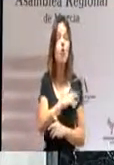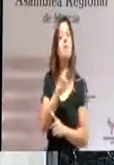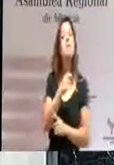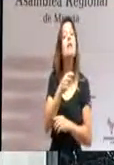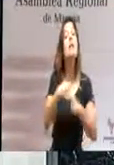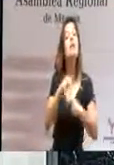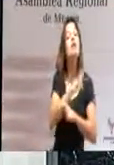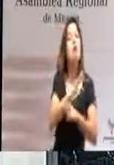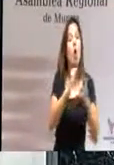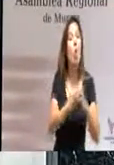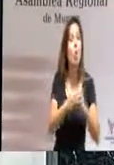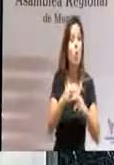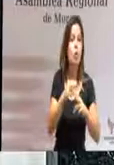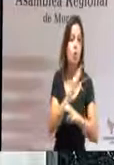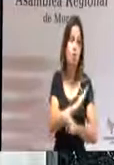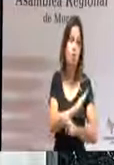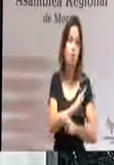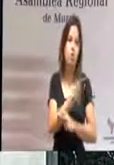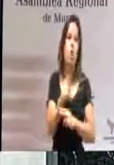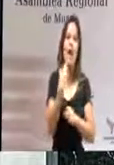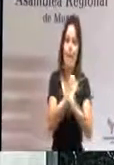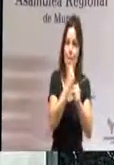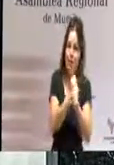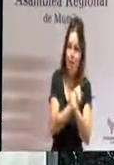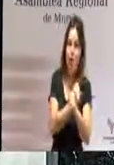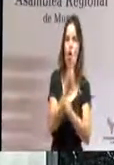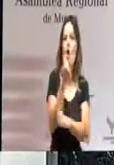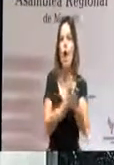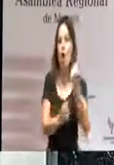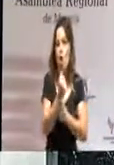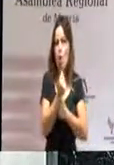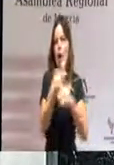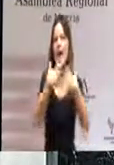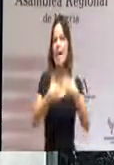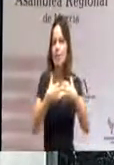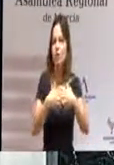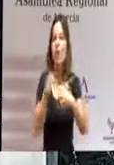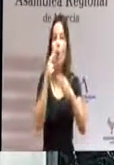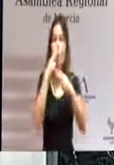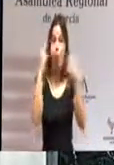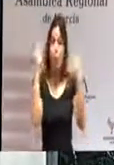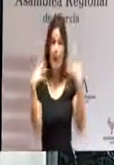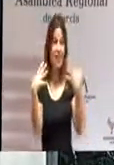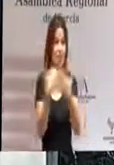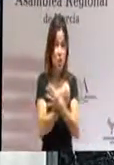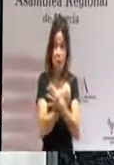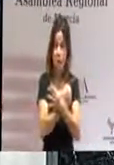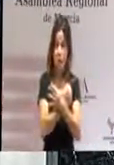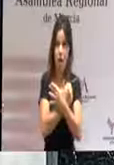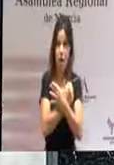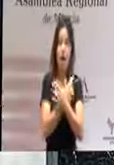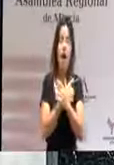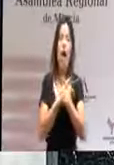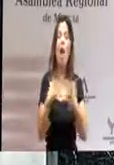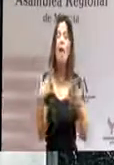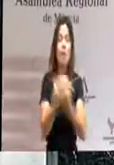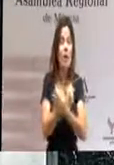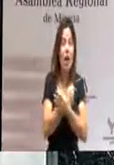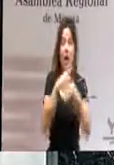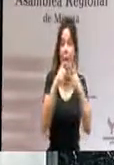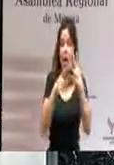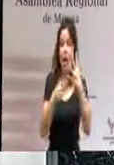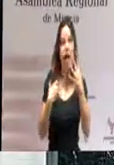el conjunto de sus políticas, las de empleo, las económicas, las industriales o las públicas, están profundizando aún más la